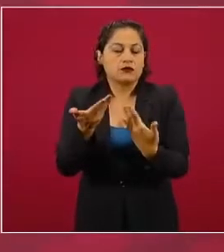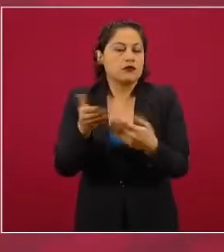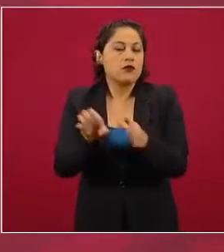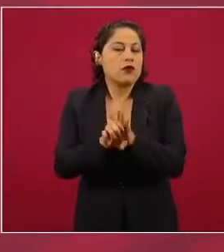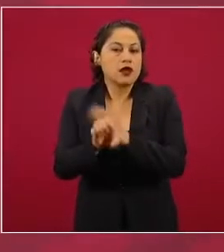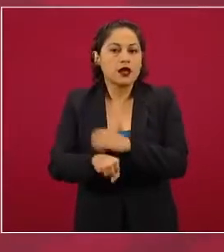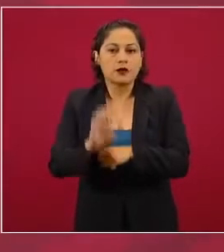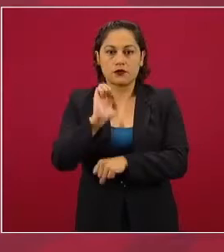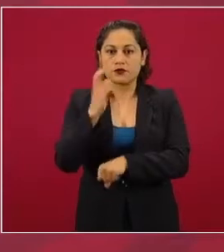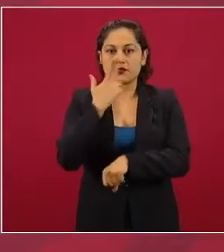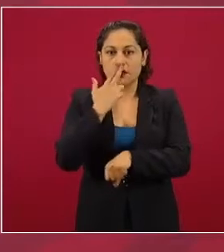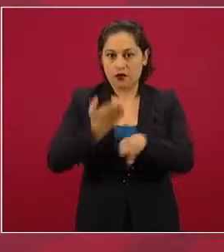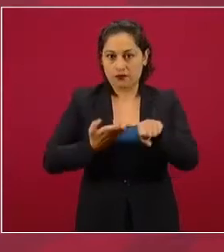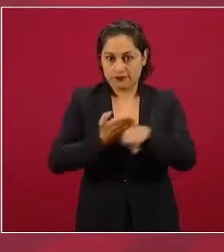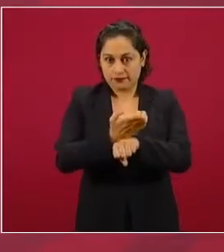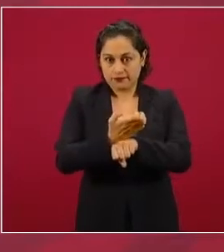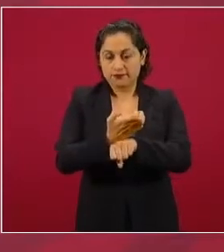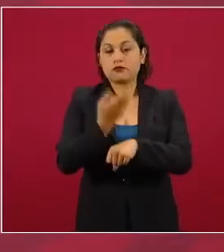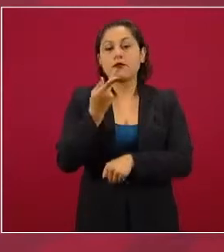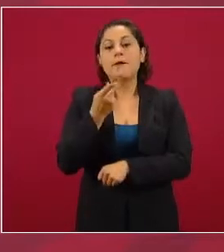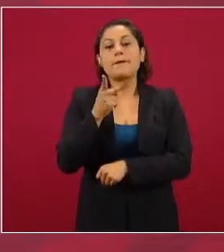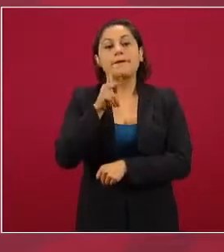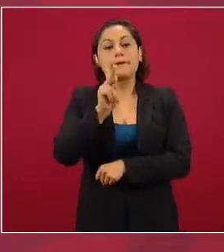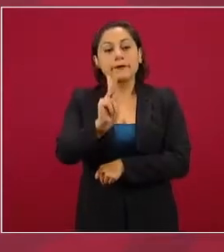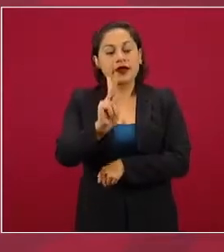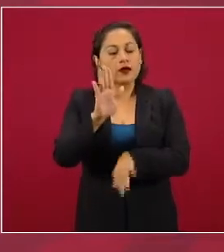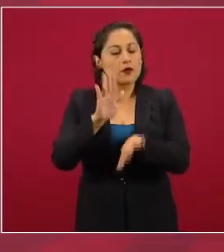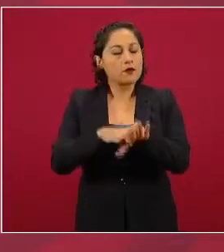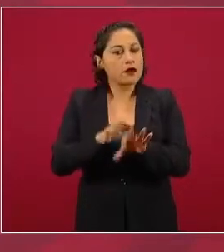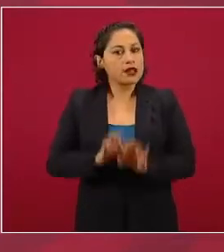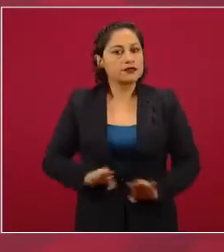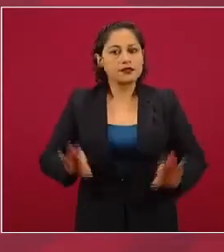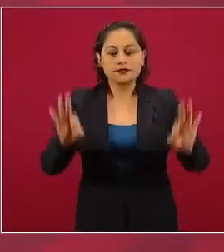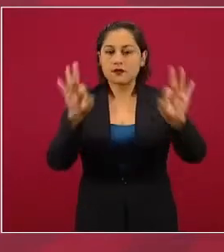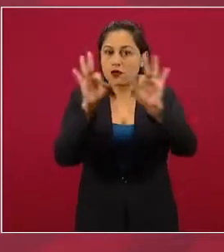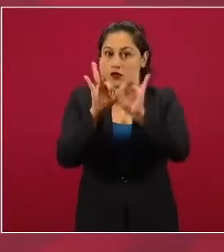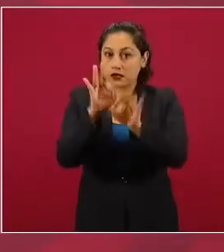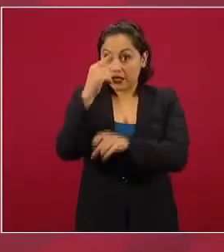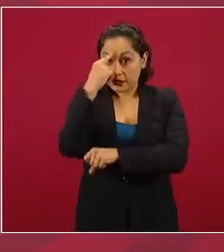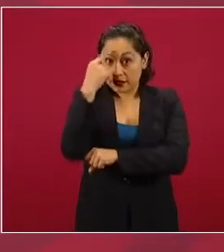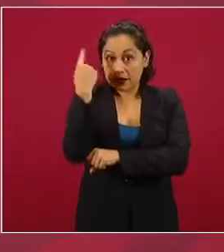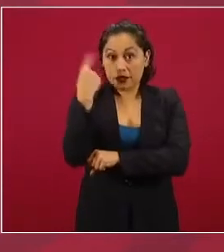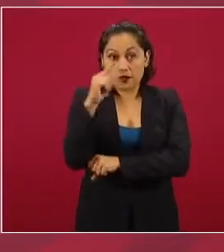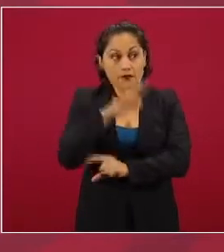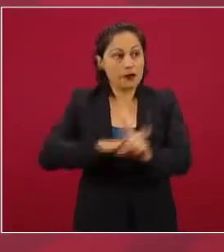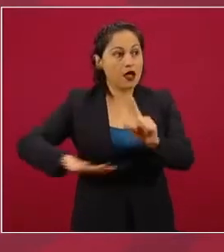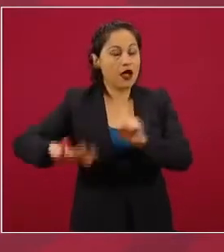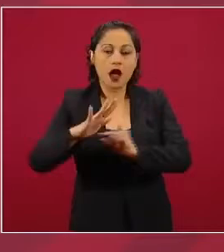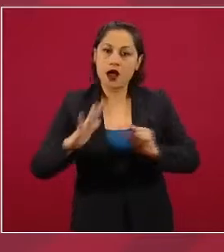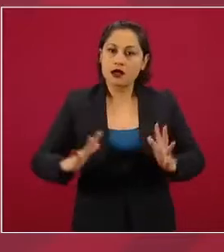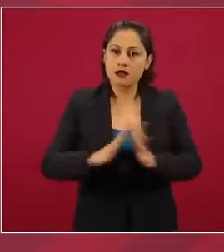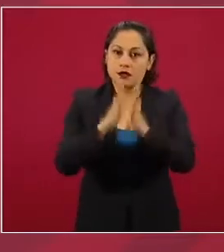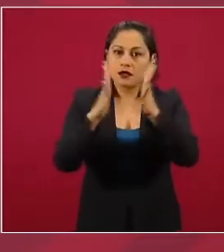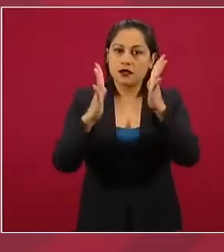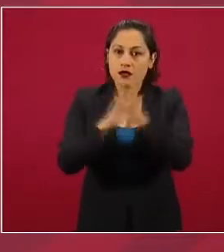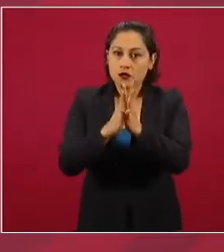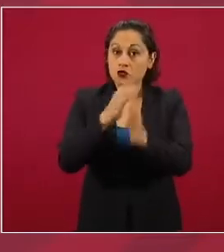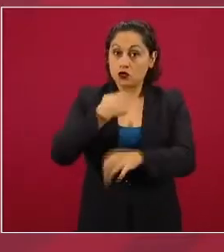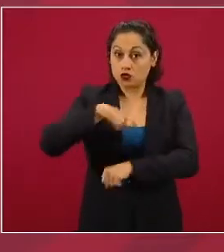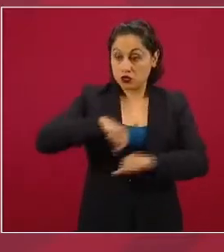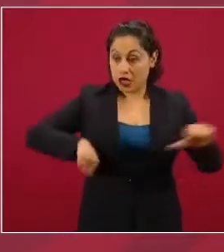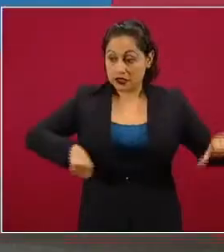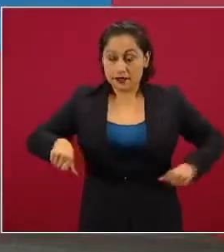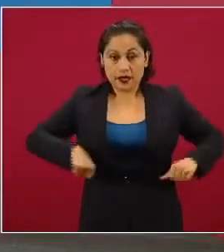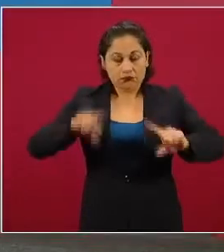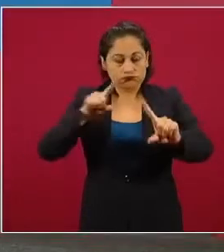Sin embargo, la pieza fundamental para el éxito de esta participación, para esta acción,